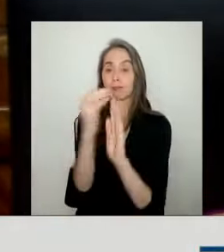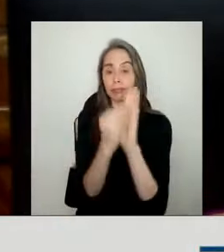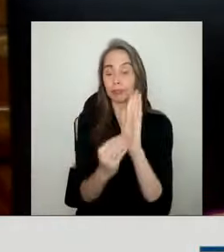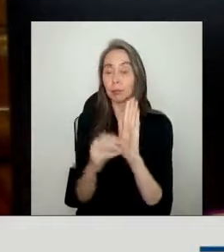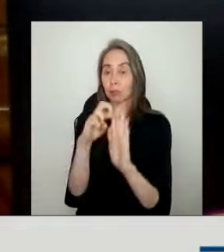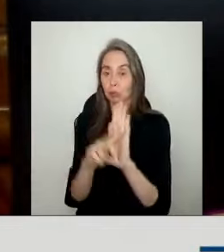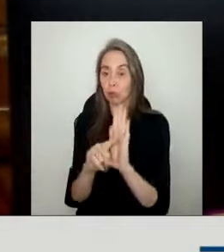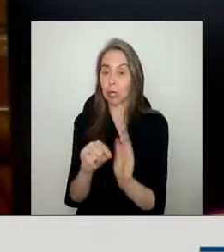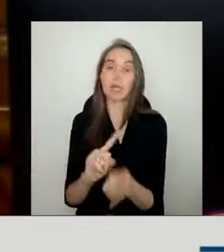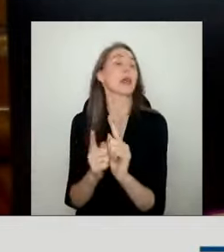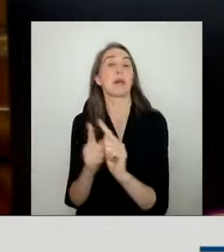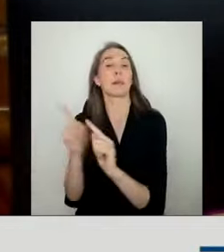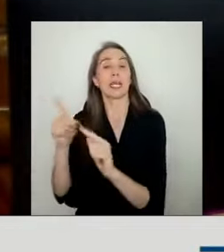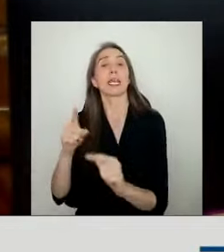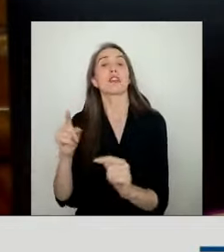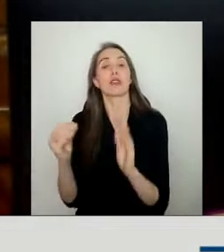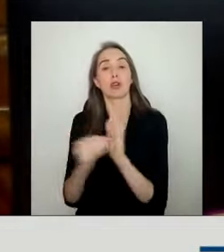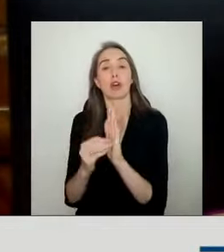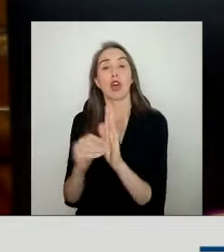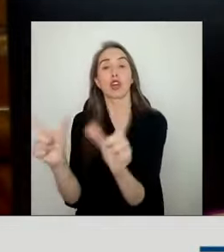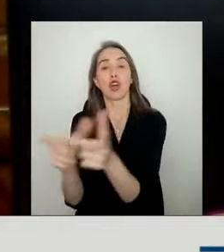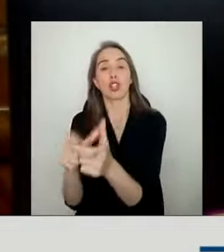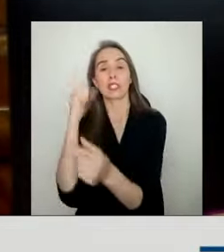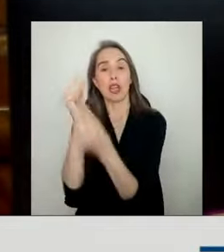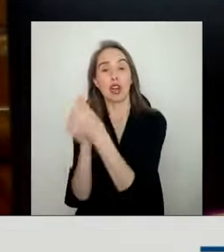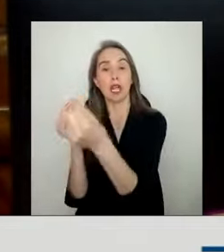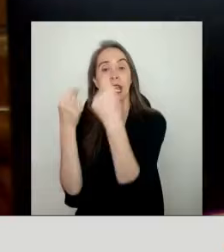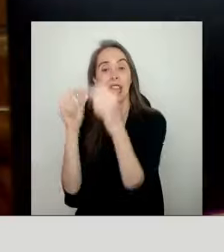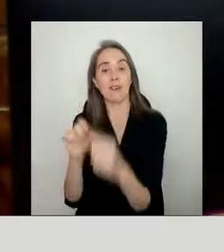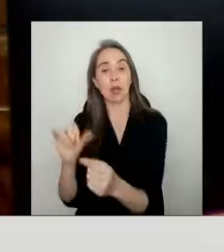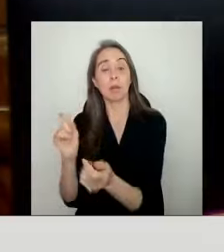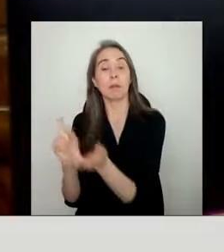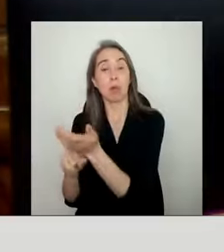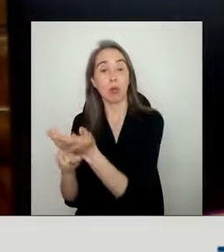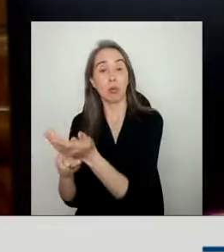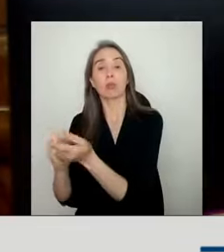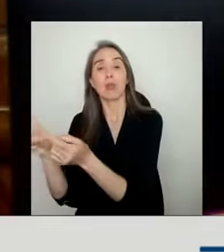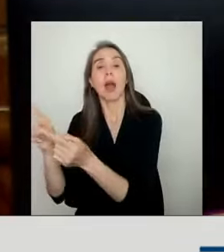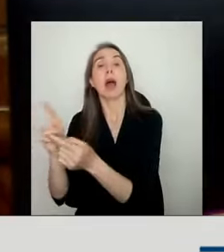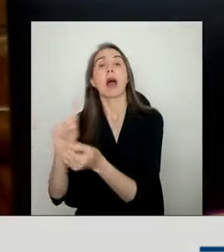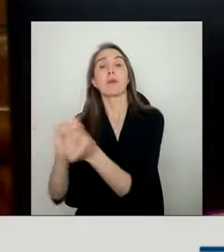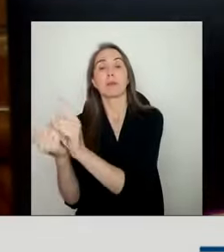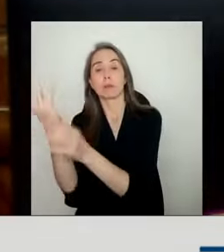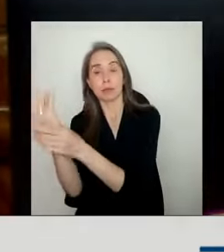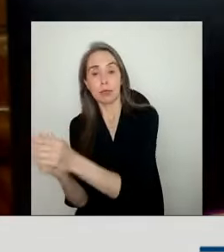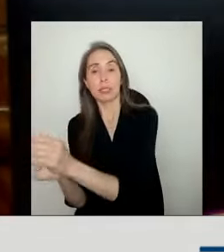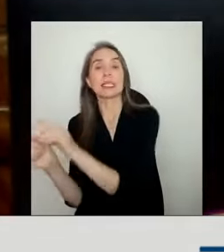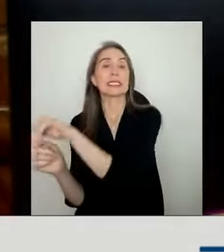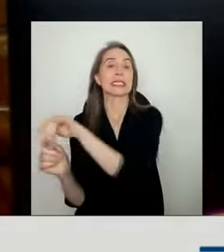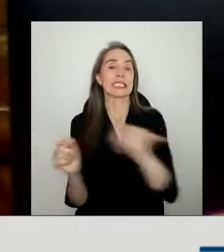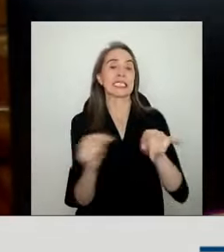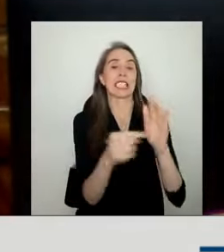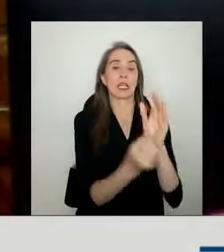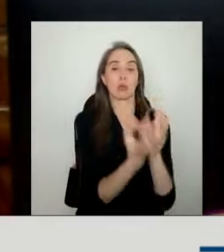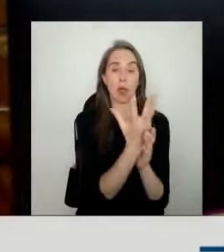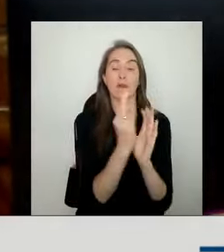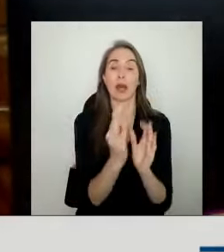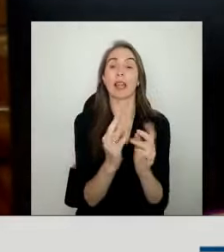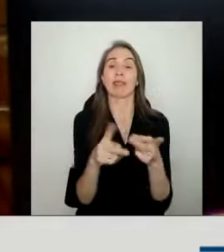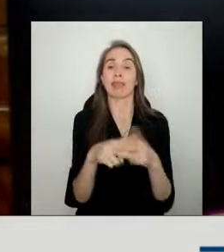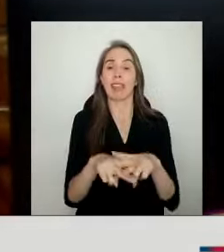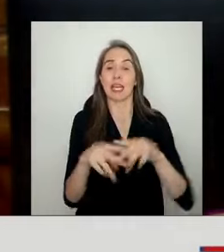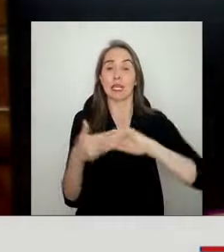continuadora legal del Consejo Nacional de evaluación y productividad manteniendo su carácter técnico e independiente que es lo que debe ser de